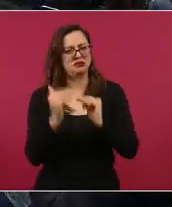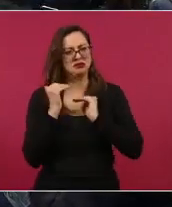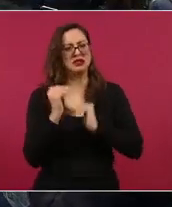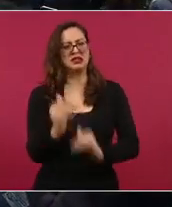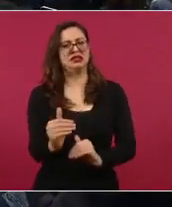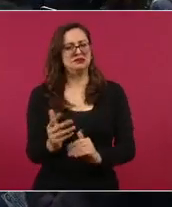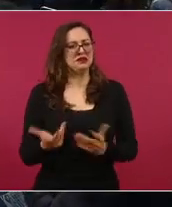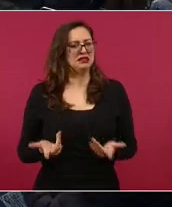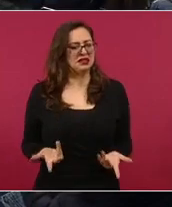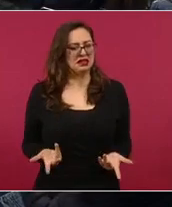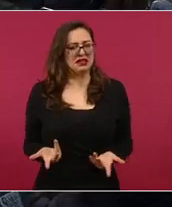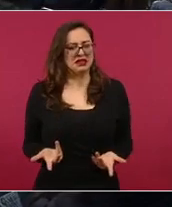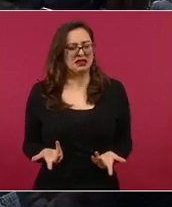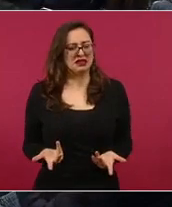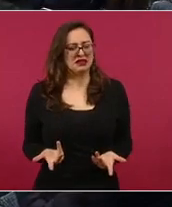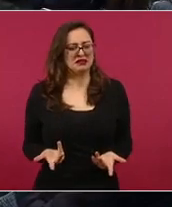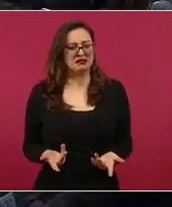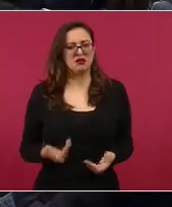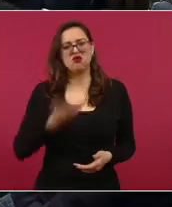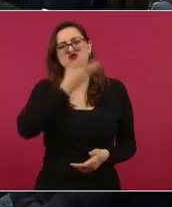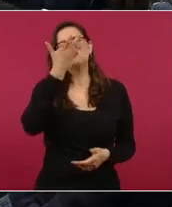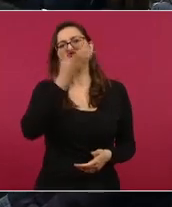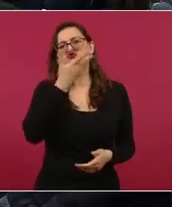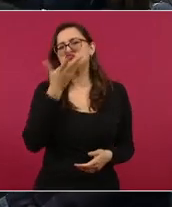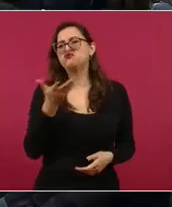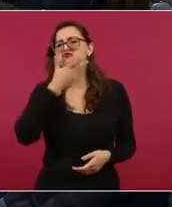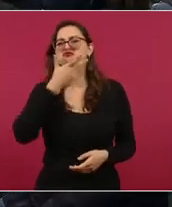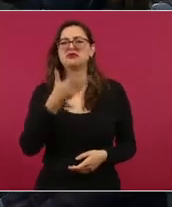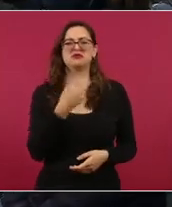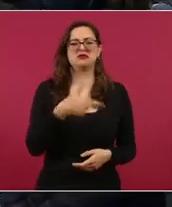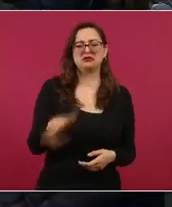las buenas comidas y vinos,